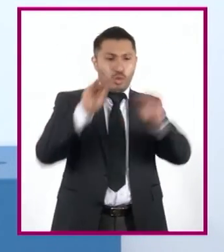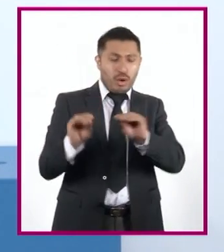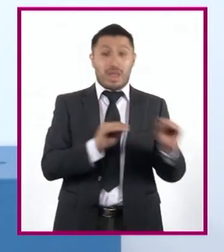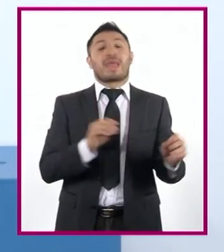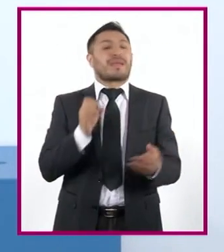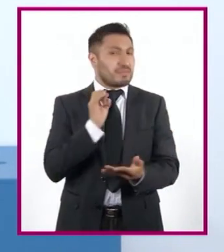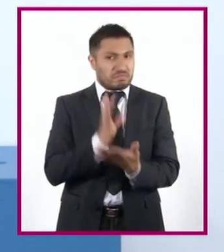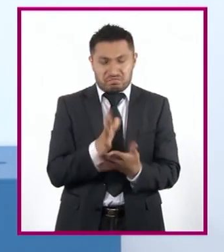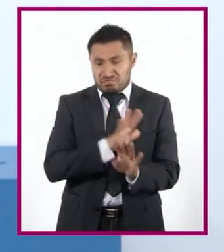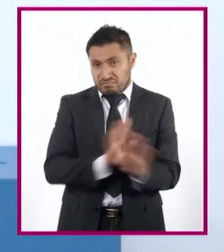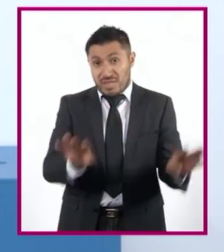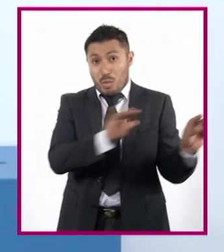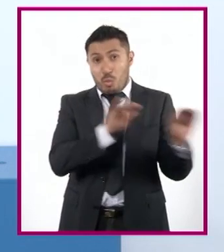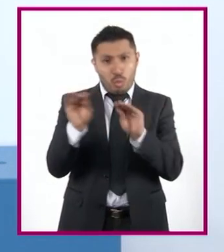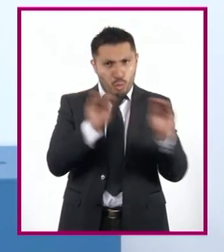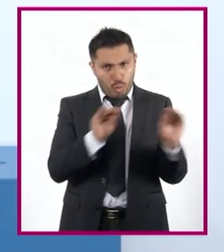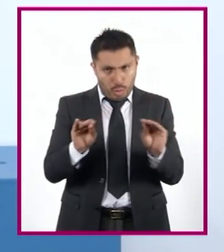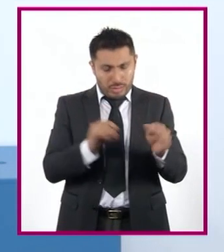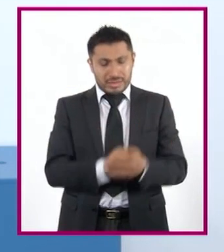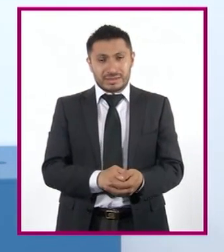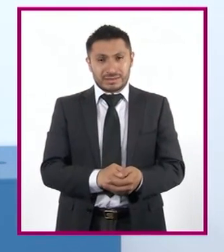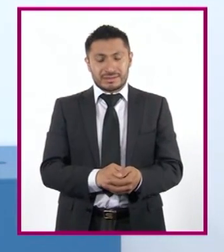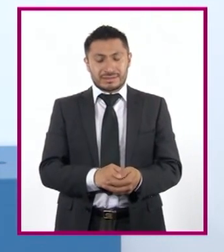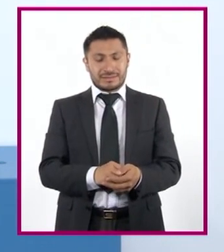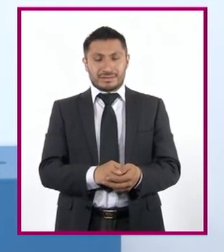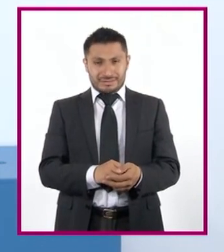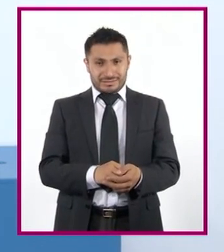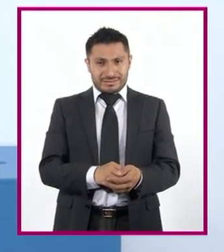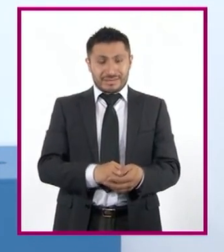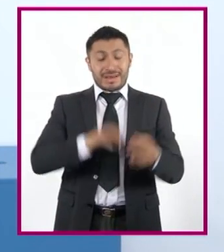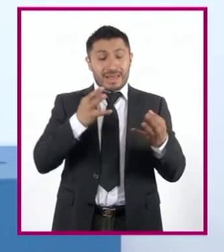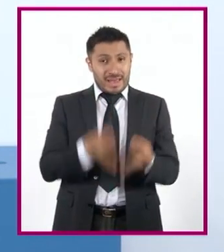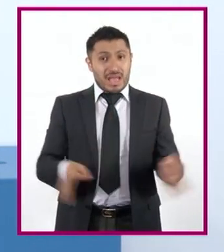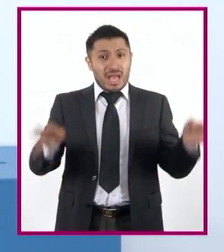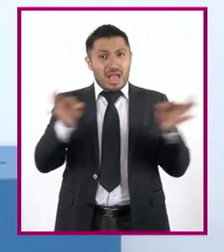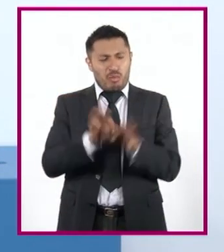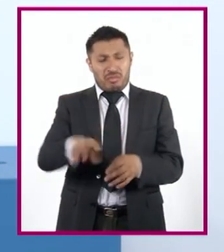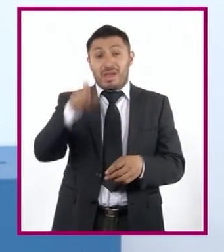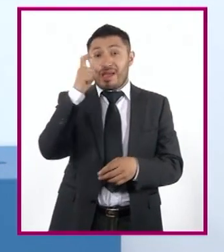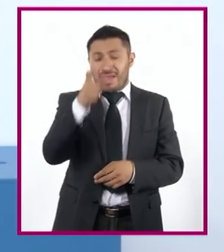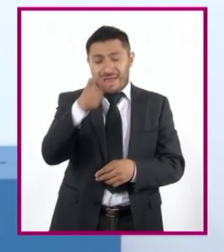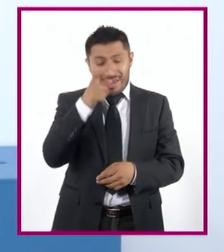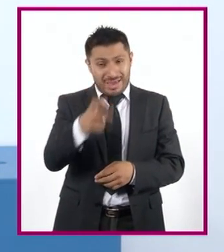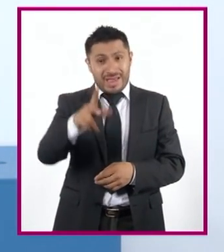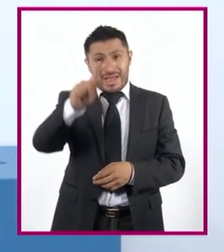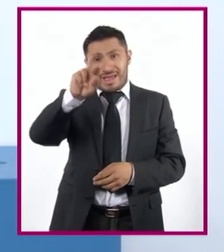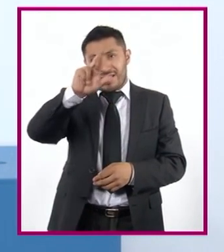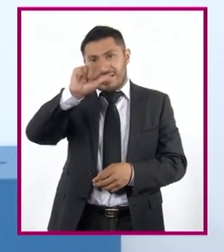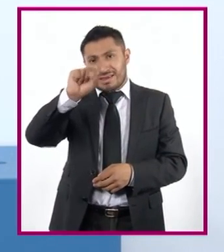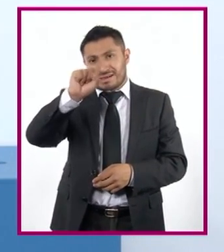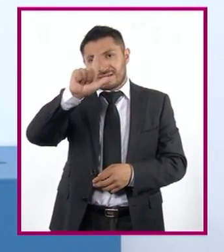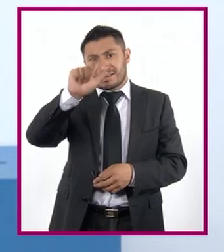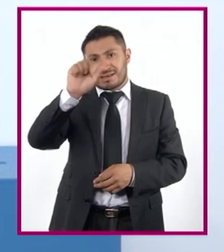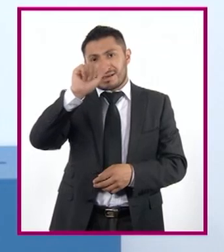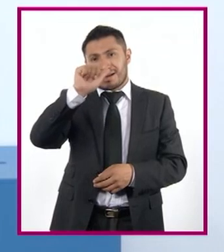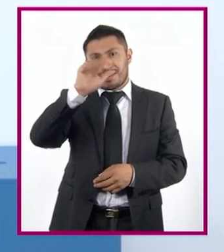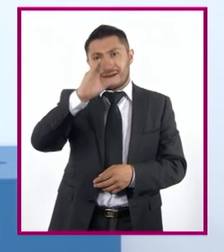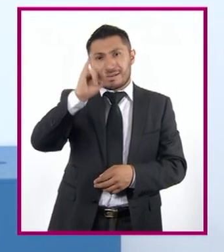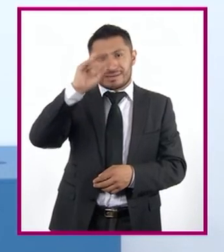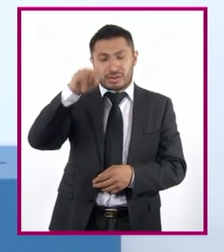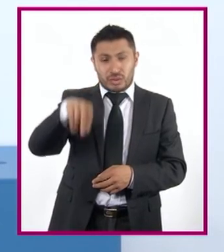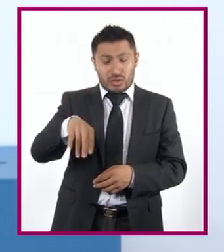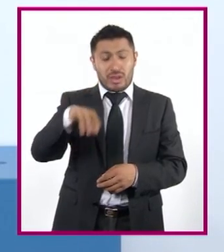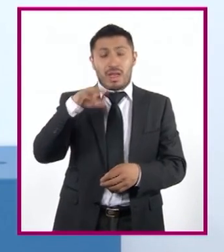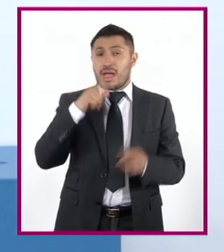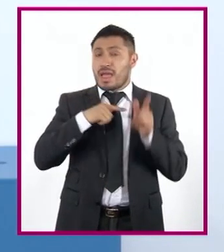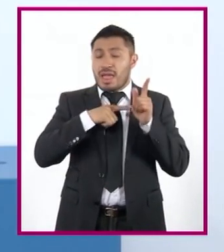lugar. Es importante que tomen en cuenta que la traslación conserva la medida de sus lados, la medida